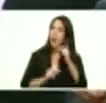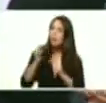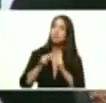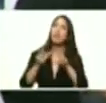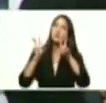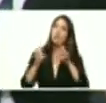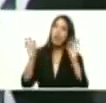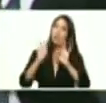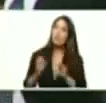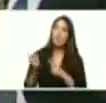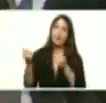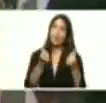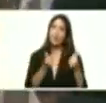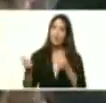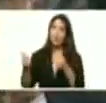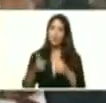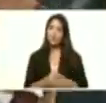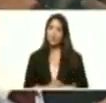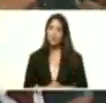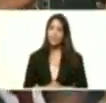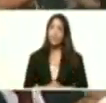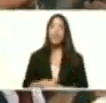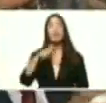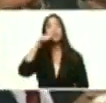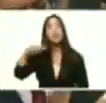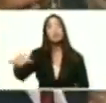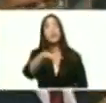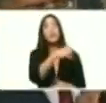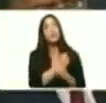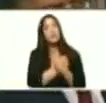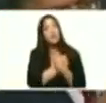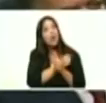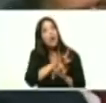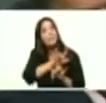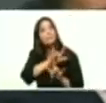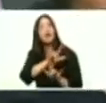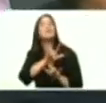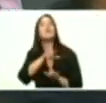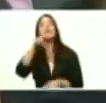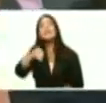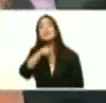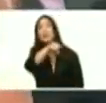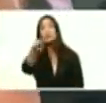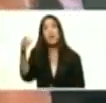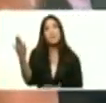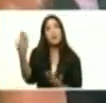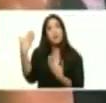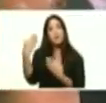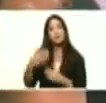nuevo modelo económico. Y a nuestro pueblo amado le digo, necesito su apoyo.